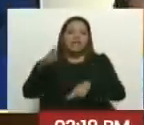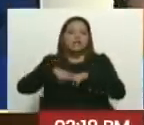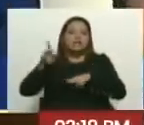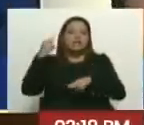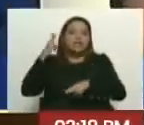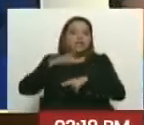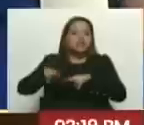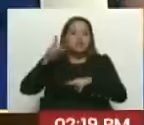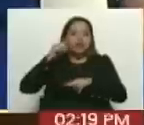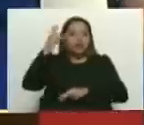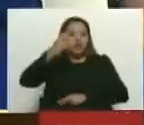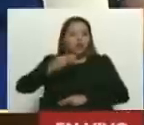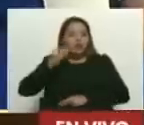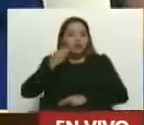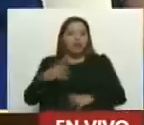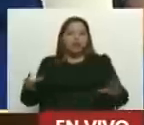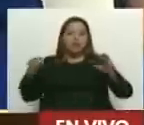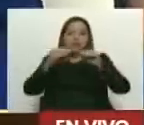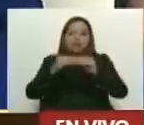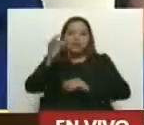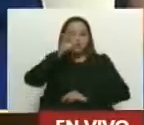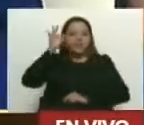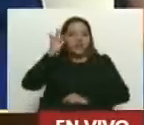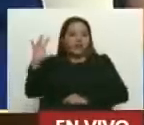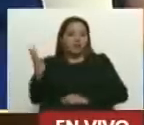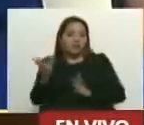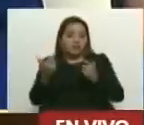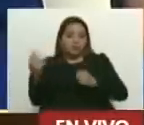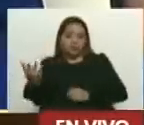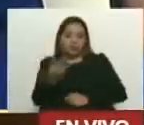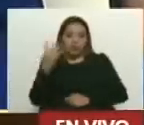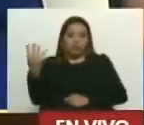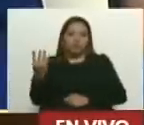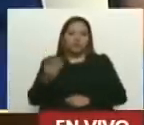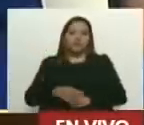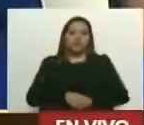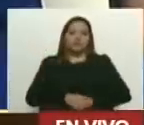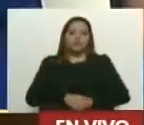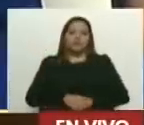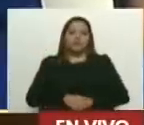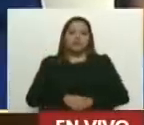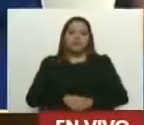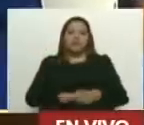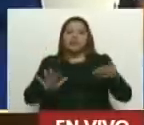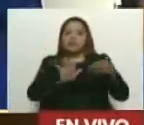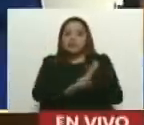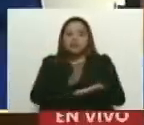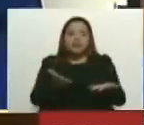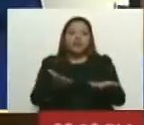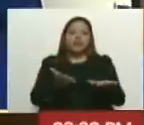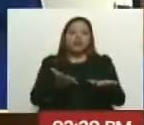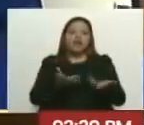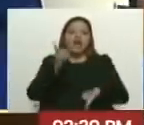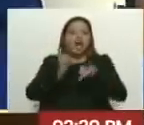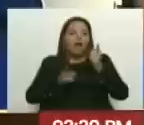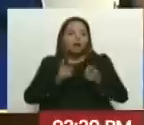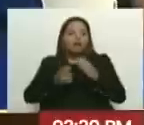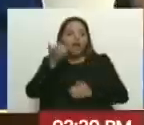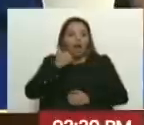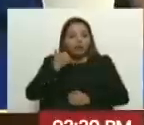adolescentes, en conjunto con la Fiscalía IV con competencia en delitos comunes, para